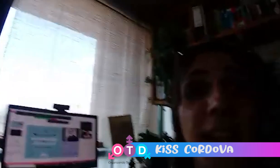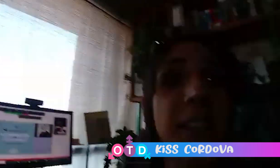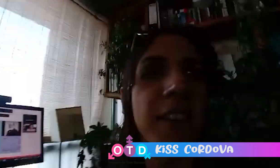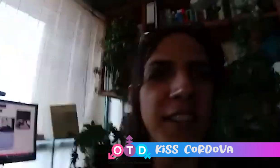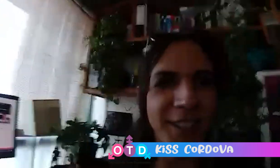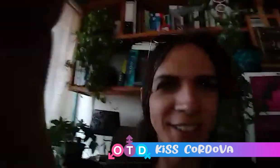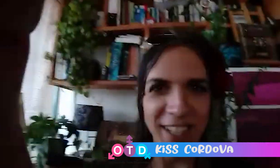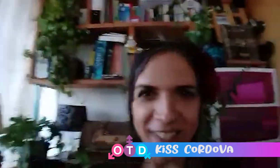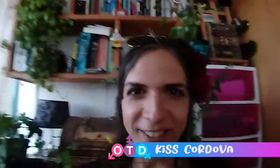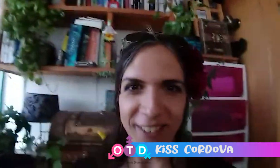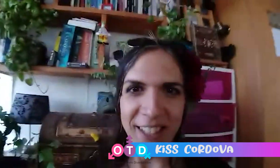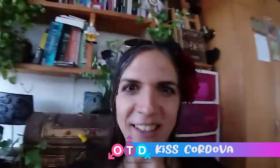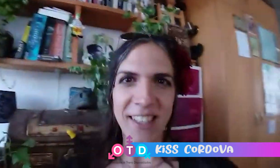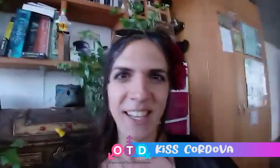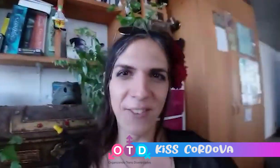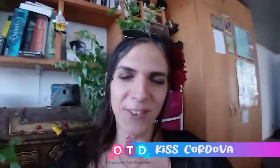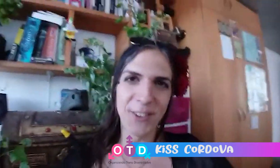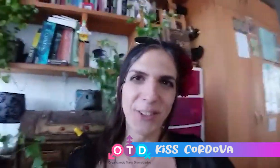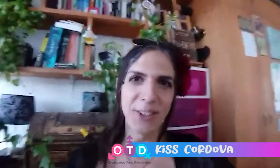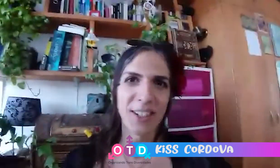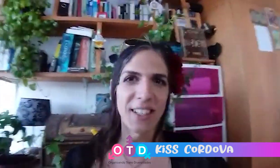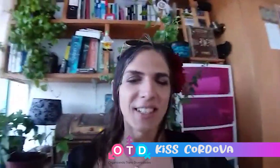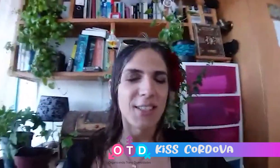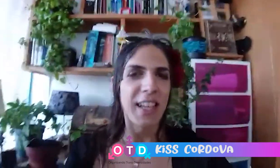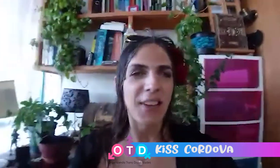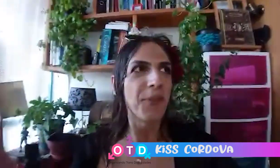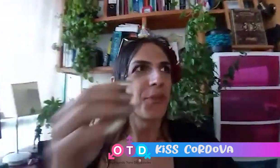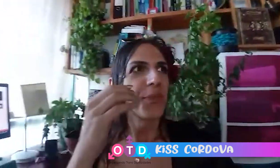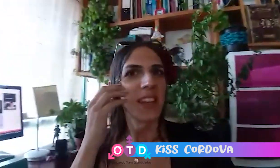no perderse a veces con tanta cosa y tanta, en el fondo,